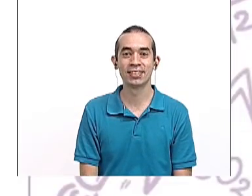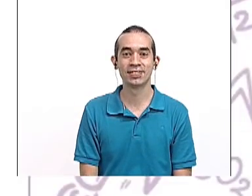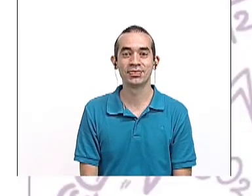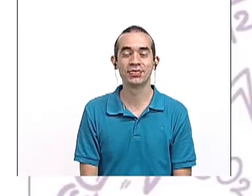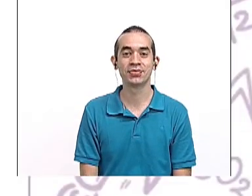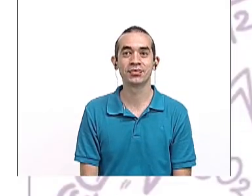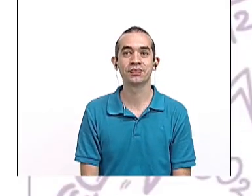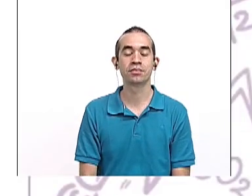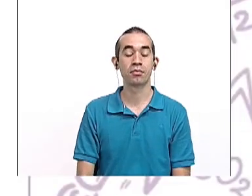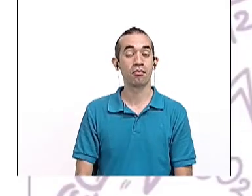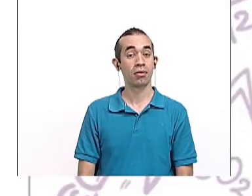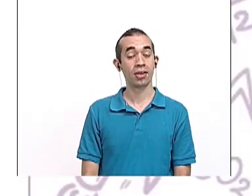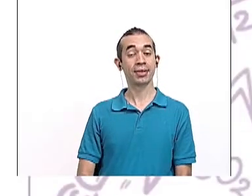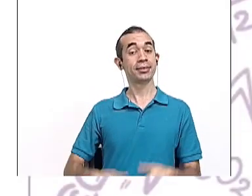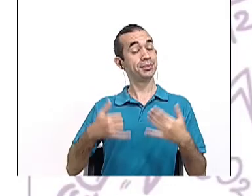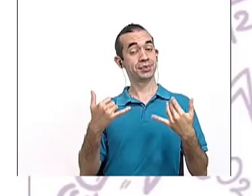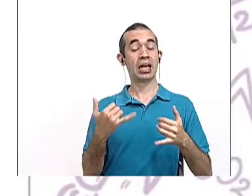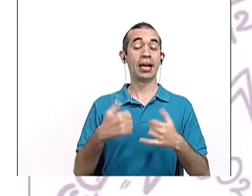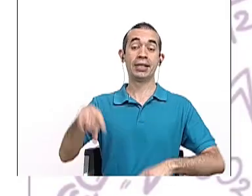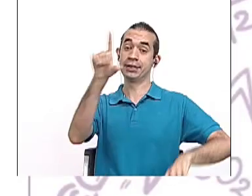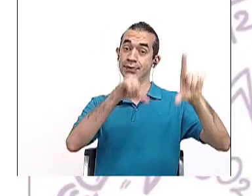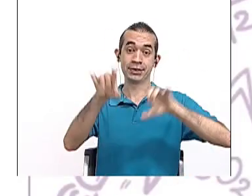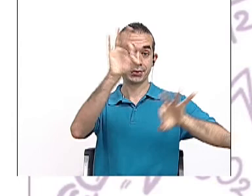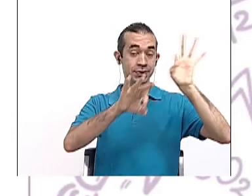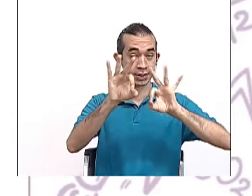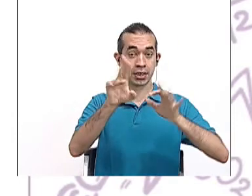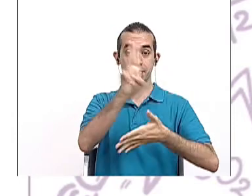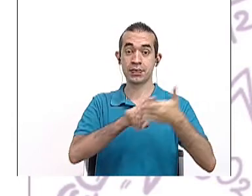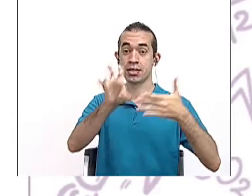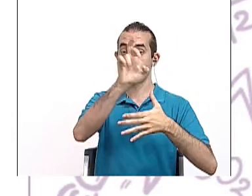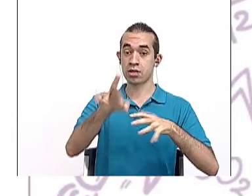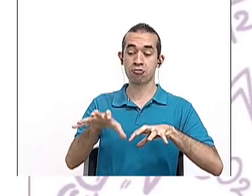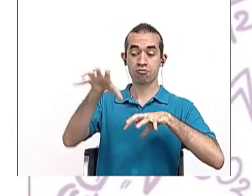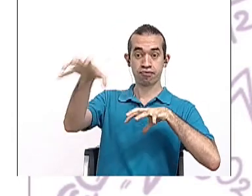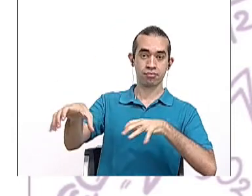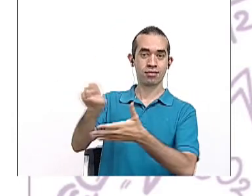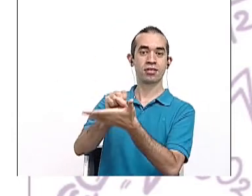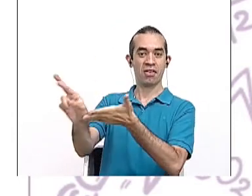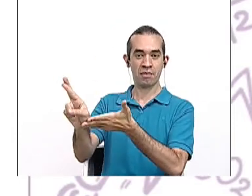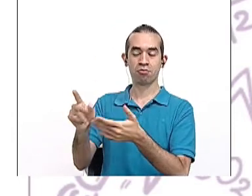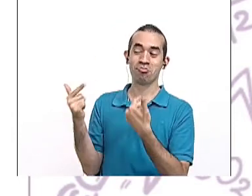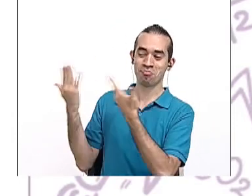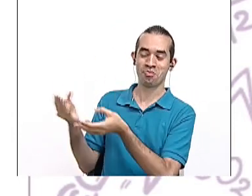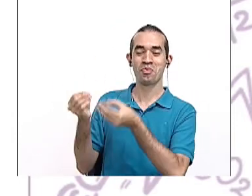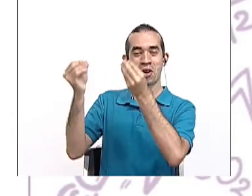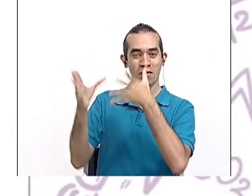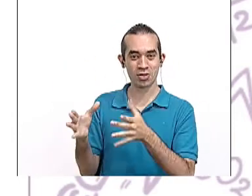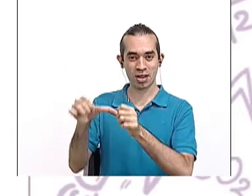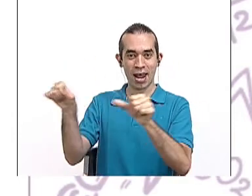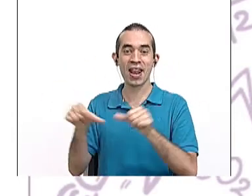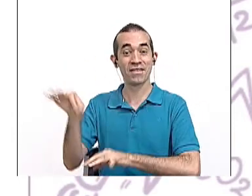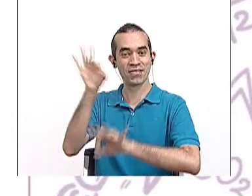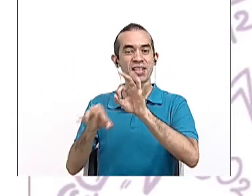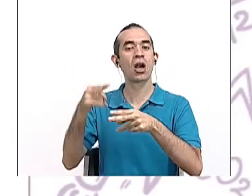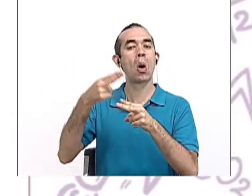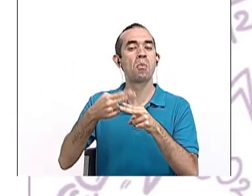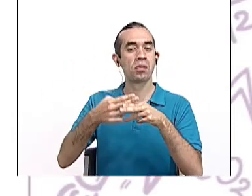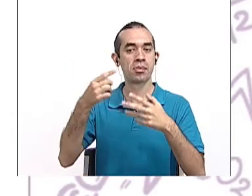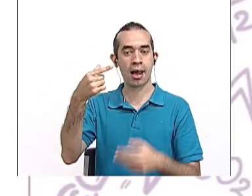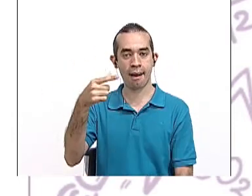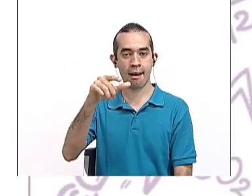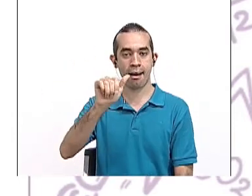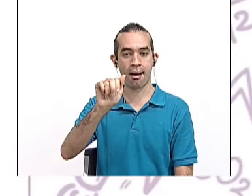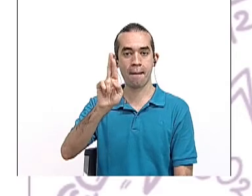Desde el Laboratorio de Física de la Universidad de Costa Rica, sede de Occidente, nos encontramos con la profesora de la sección de Física, Gabriela Campos,